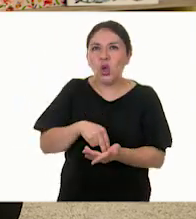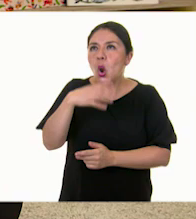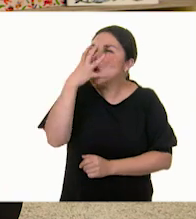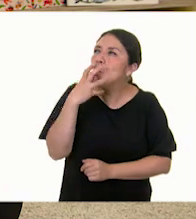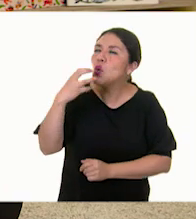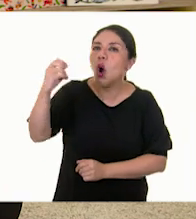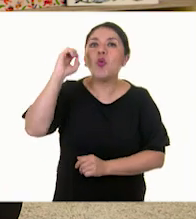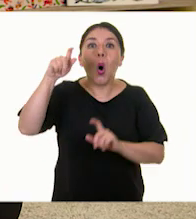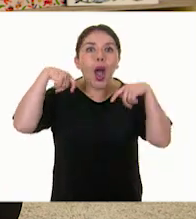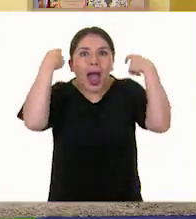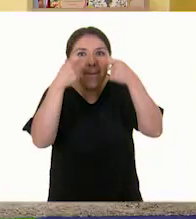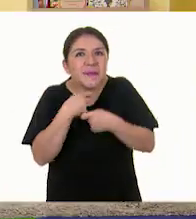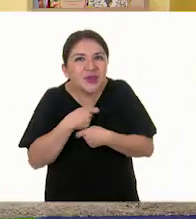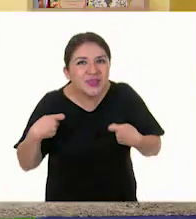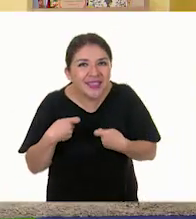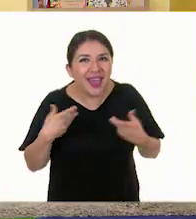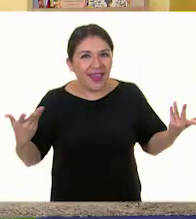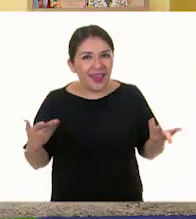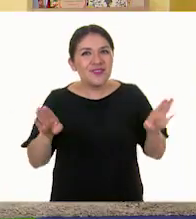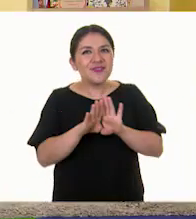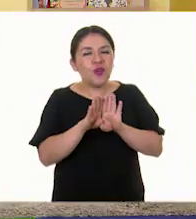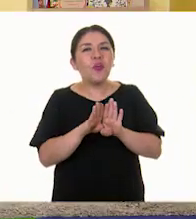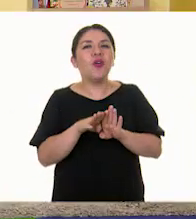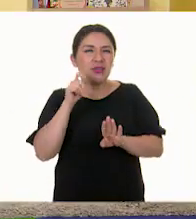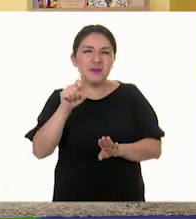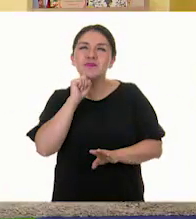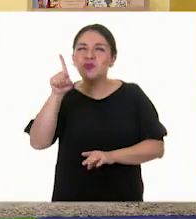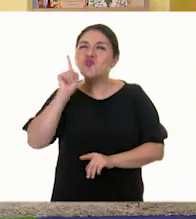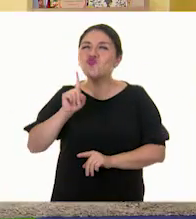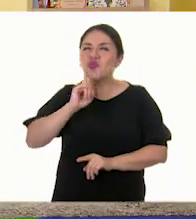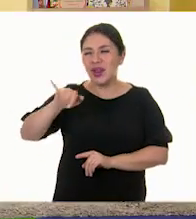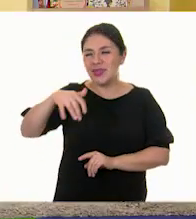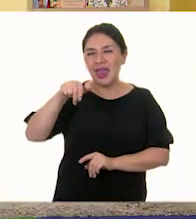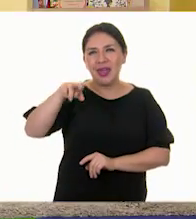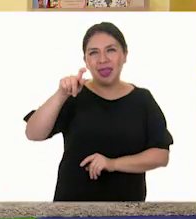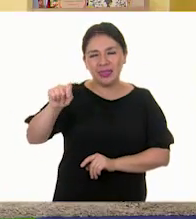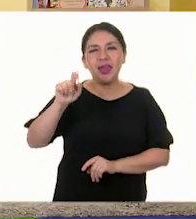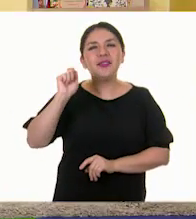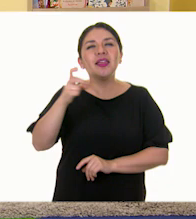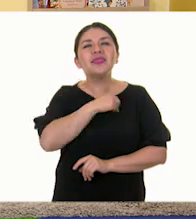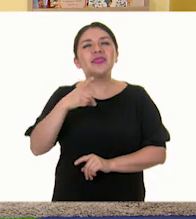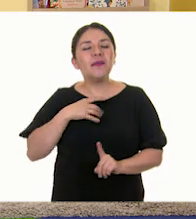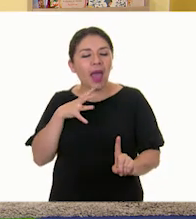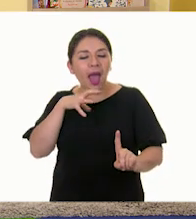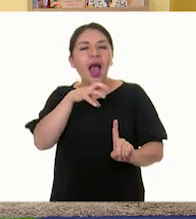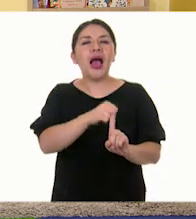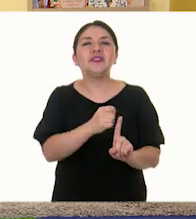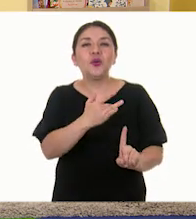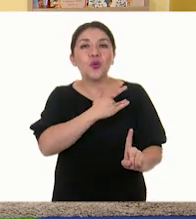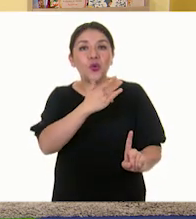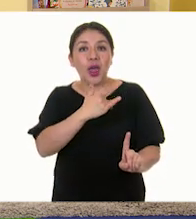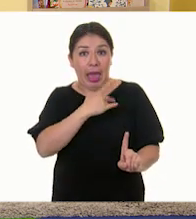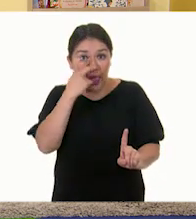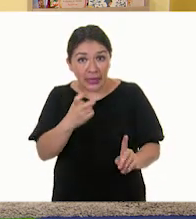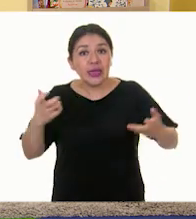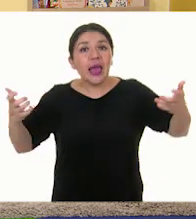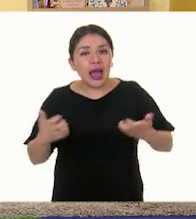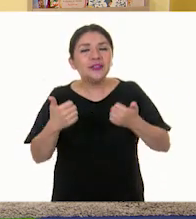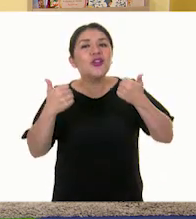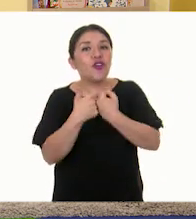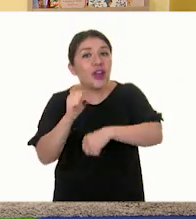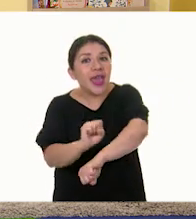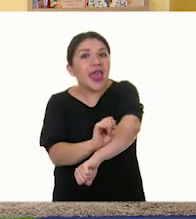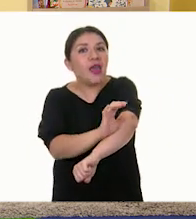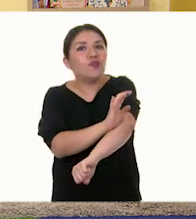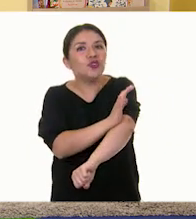o Caperucita. Retomando a Janet Pankowski, debemos llegar a los corazones y ese camino se conquista con